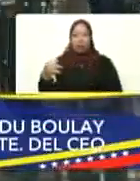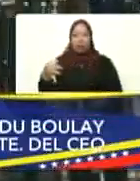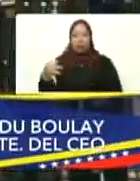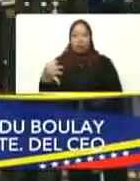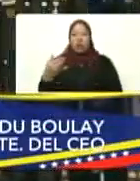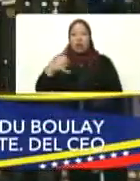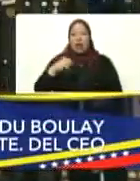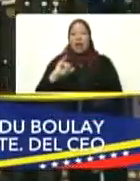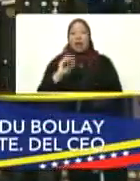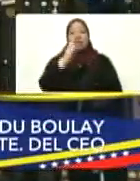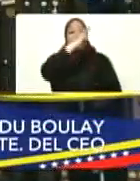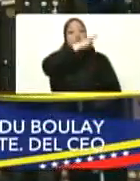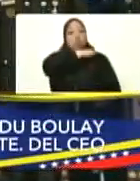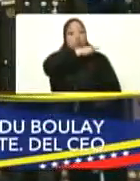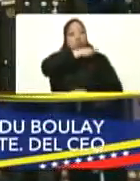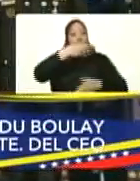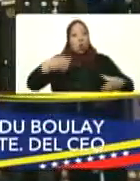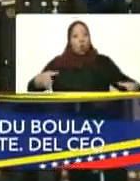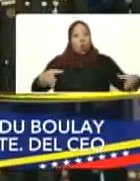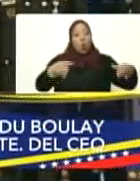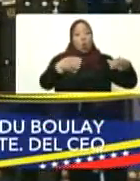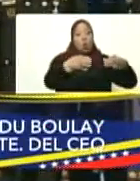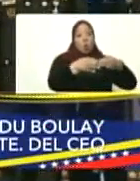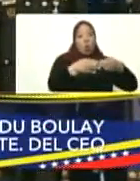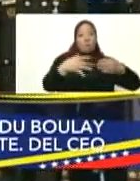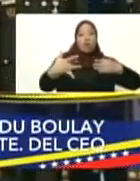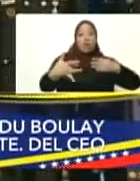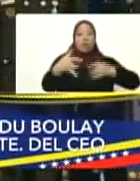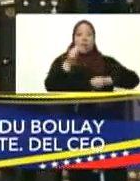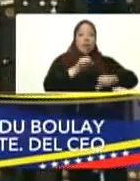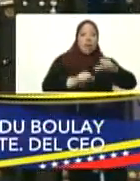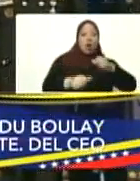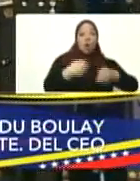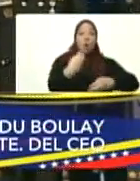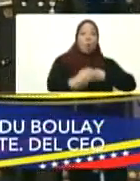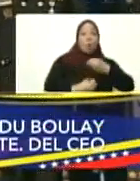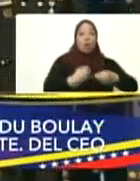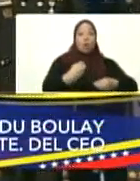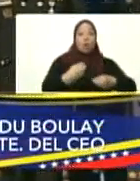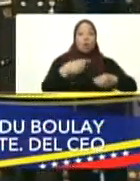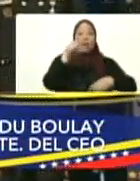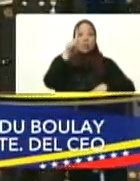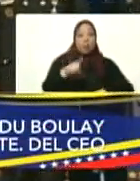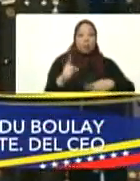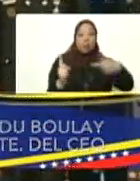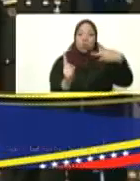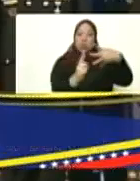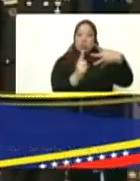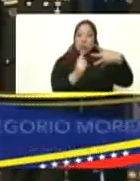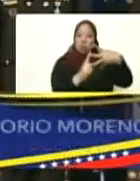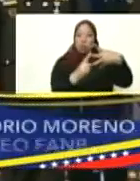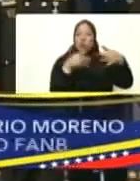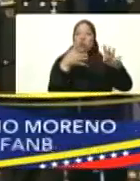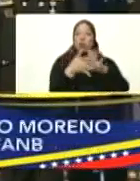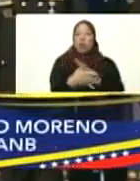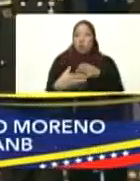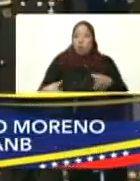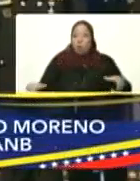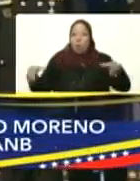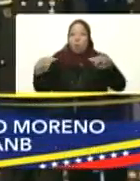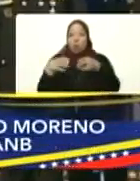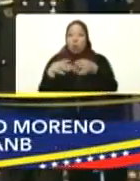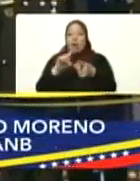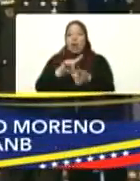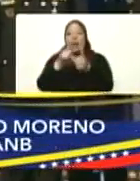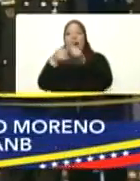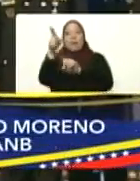del Estado Mayor del Comando Estratégico Operacional y segundo al mando del CEO, he designado